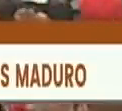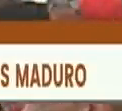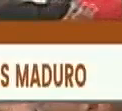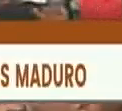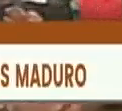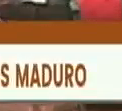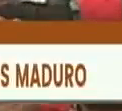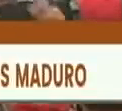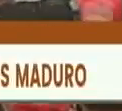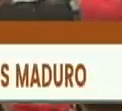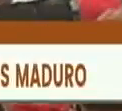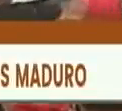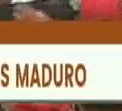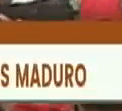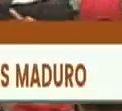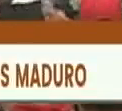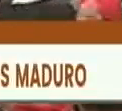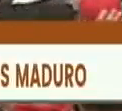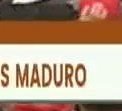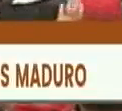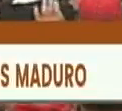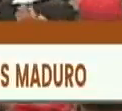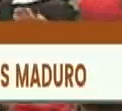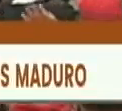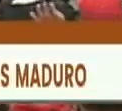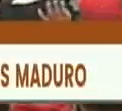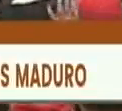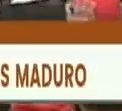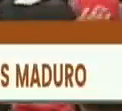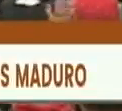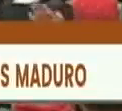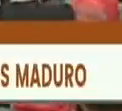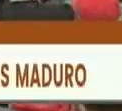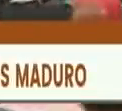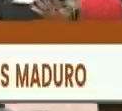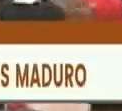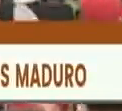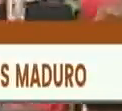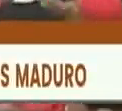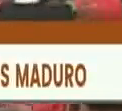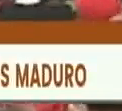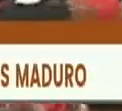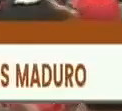a nosotros venir aquí a caminar junto a ustedes en su parroquia